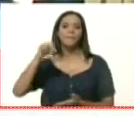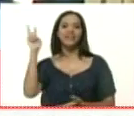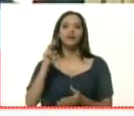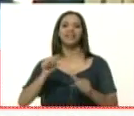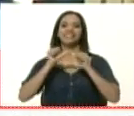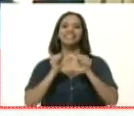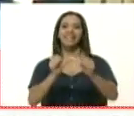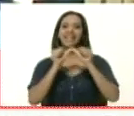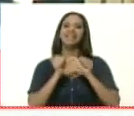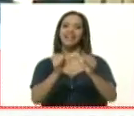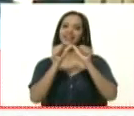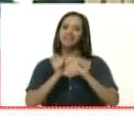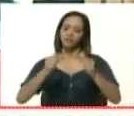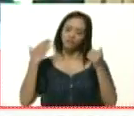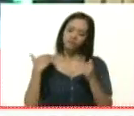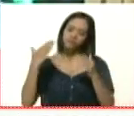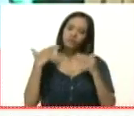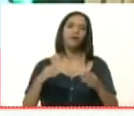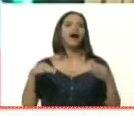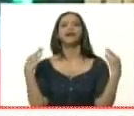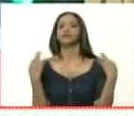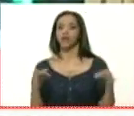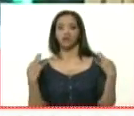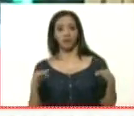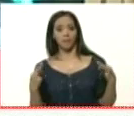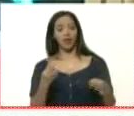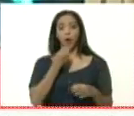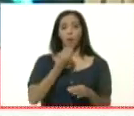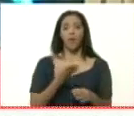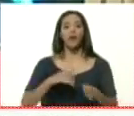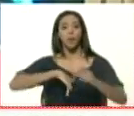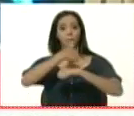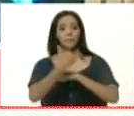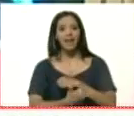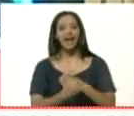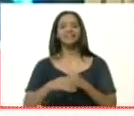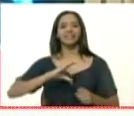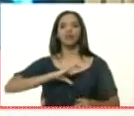continúan, continúan, así de sencillo. Bueno, plan